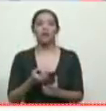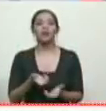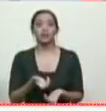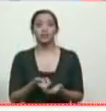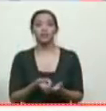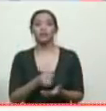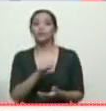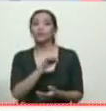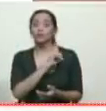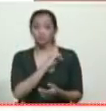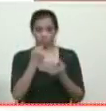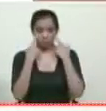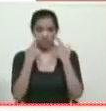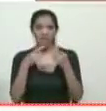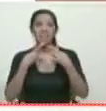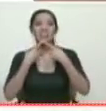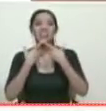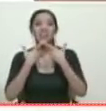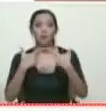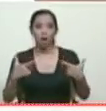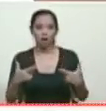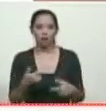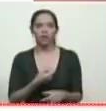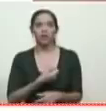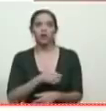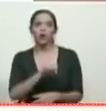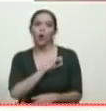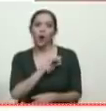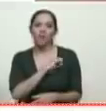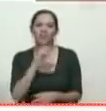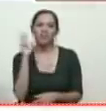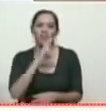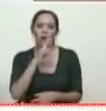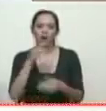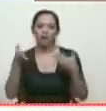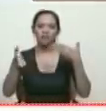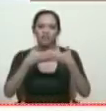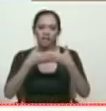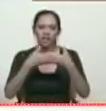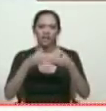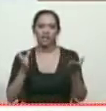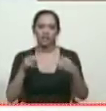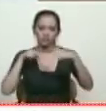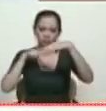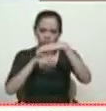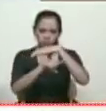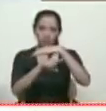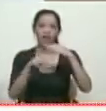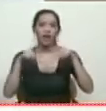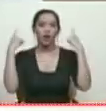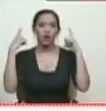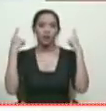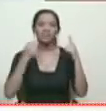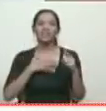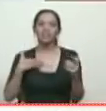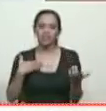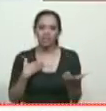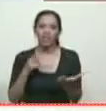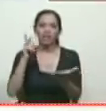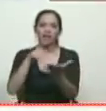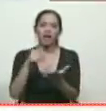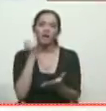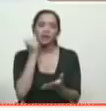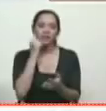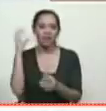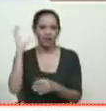tú, mira el lenguaje. Cobardía roja tranca el túnel Boquerón a los barguenses que querían subir a manifestar